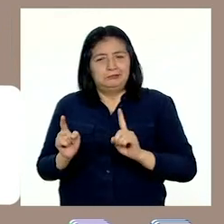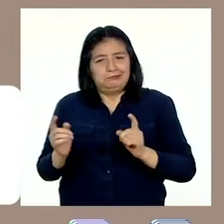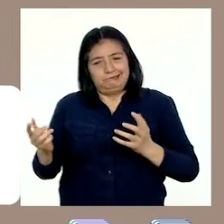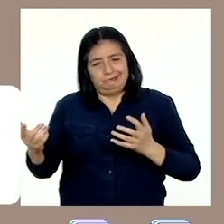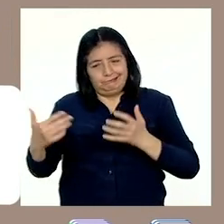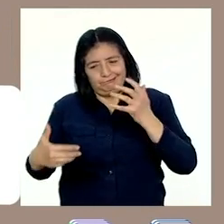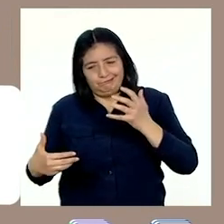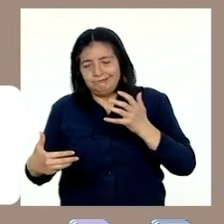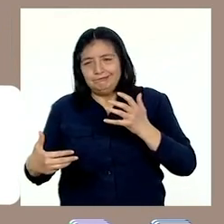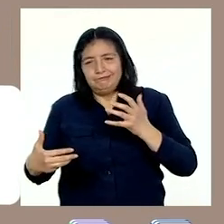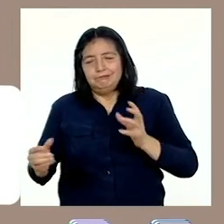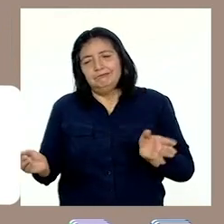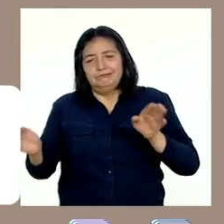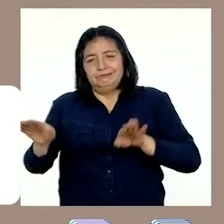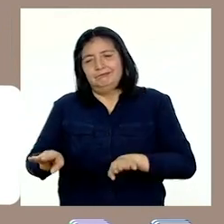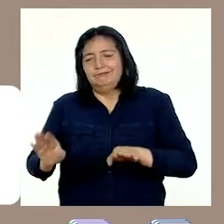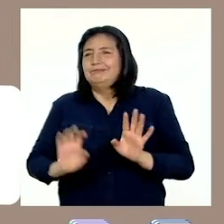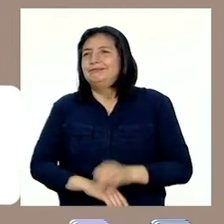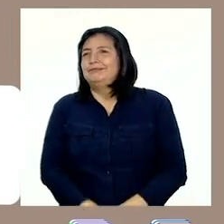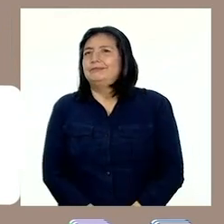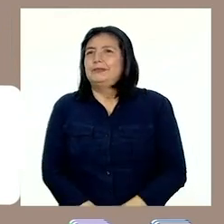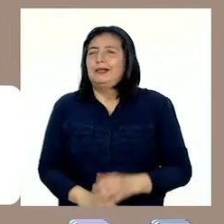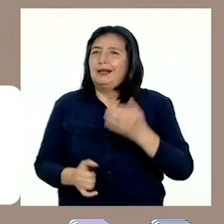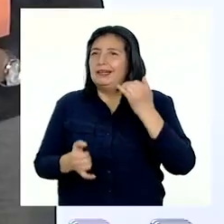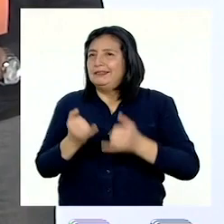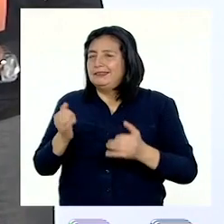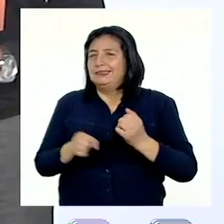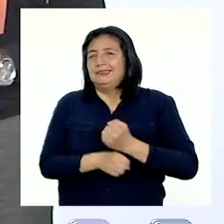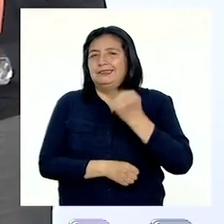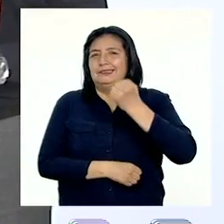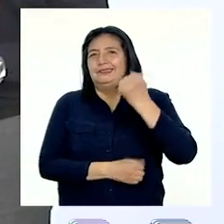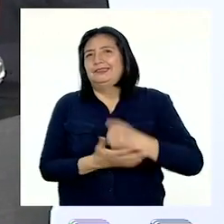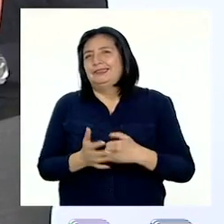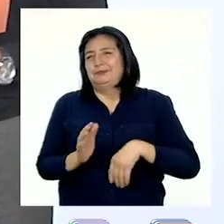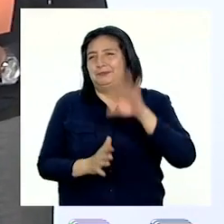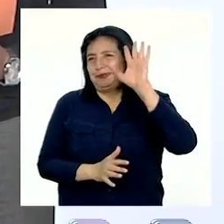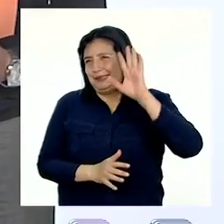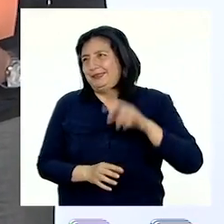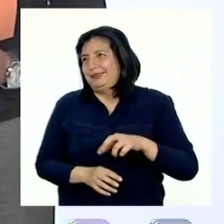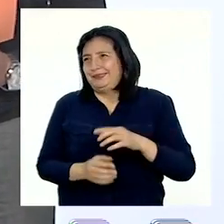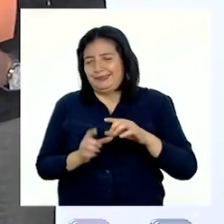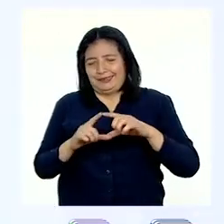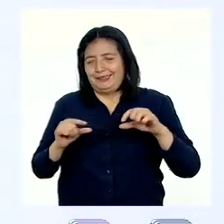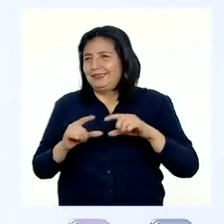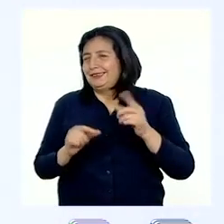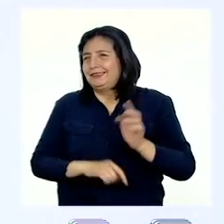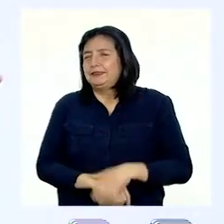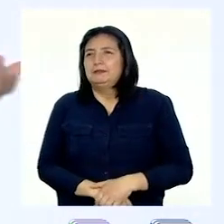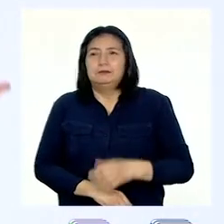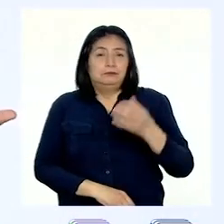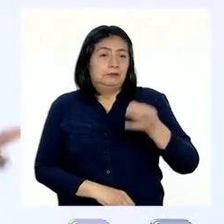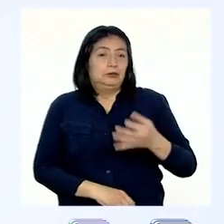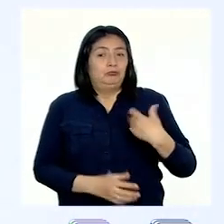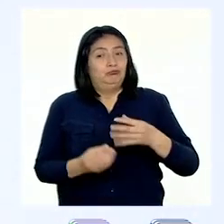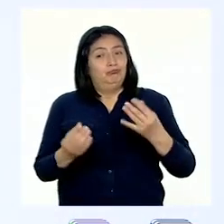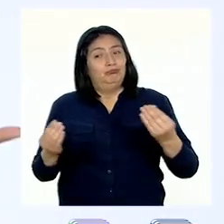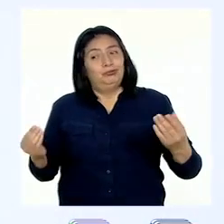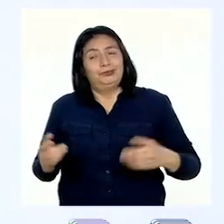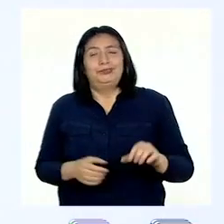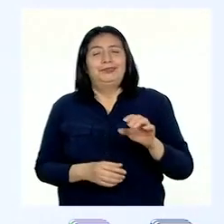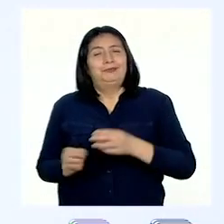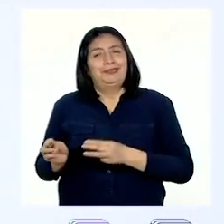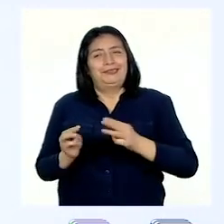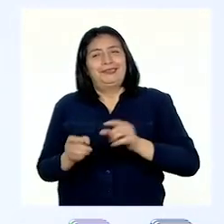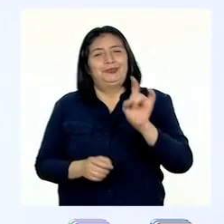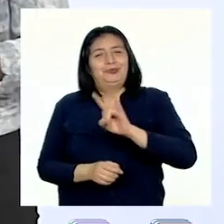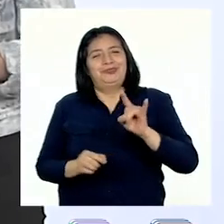no coinciden, las vuelve a voltear. Al final ganará el que tenga más tarjetas. En realidad hay muchas formas de utilizar